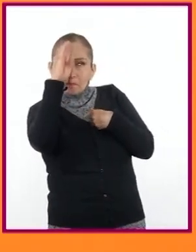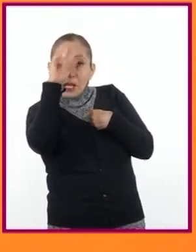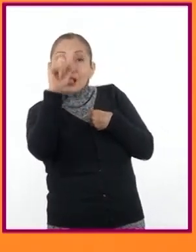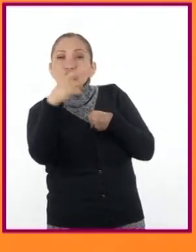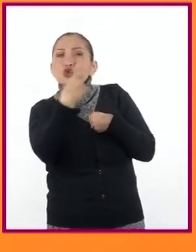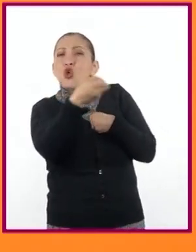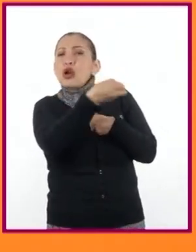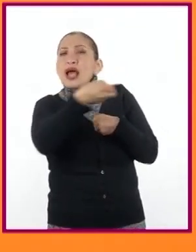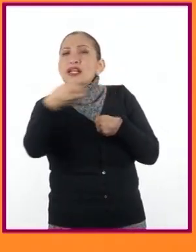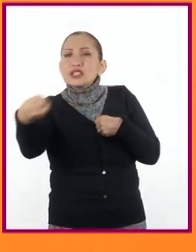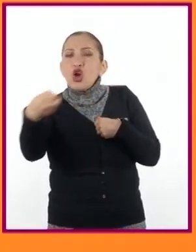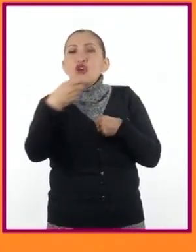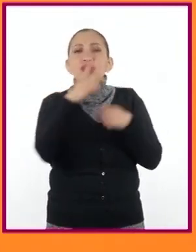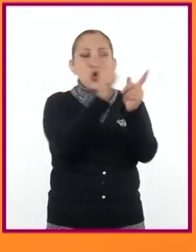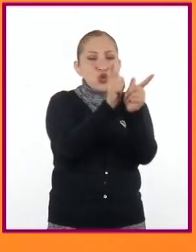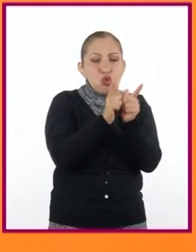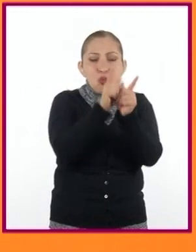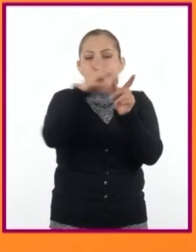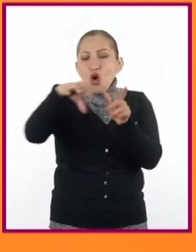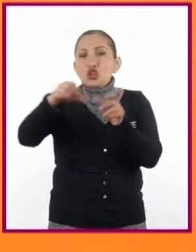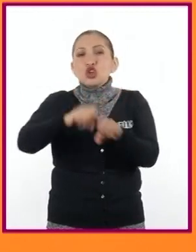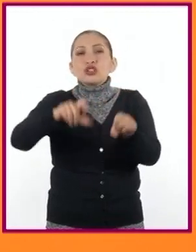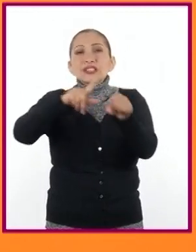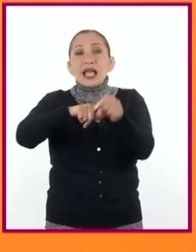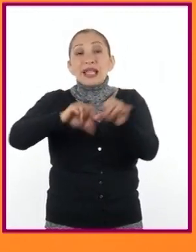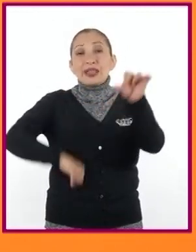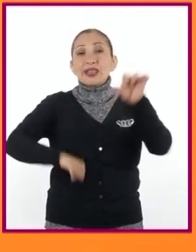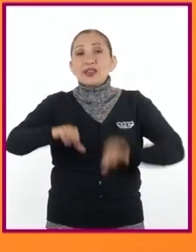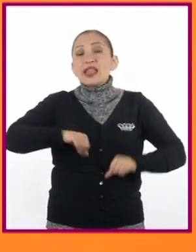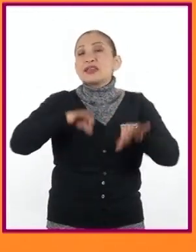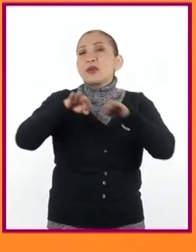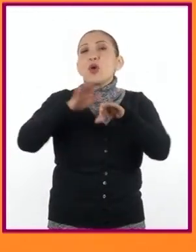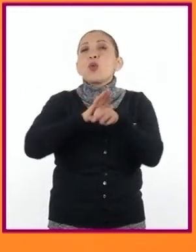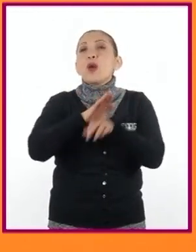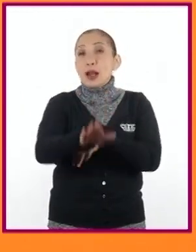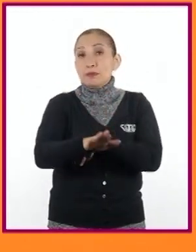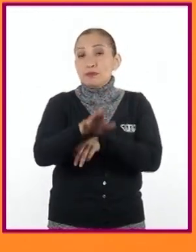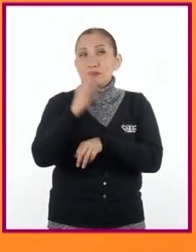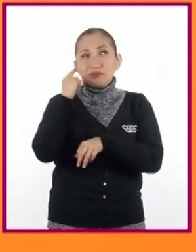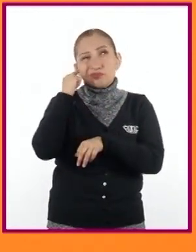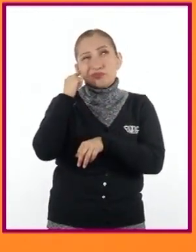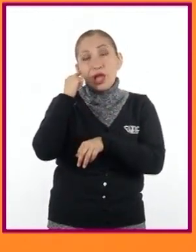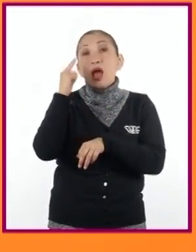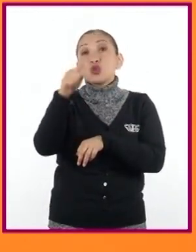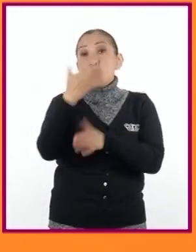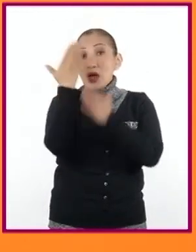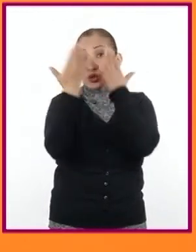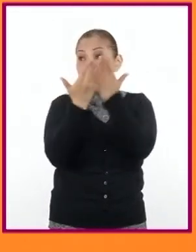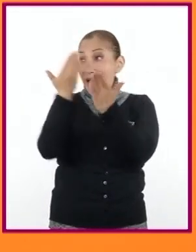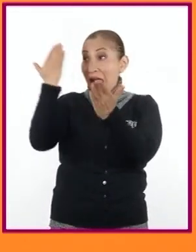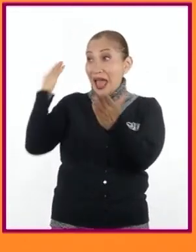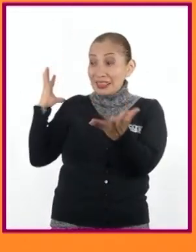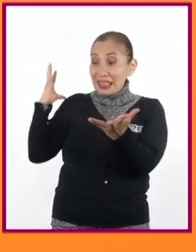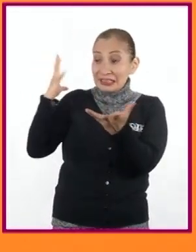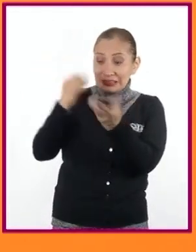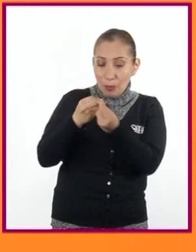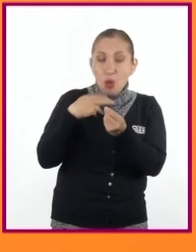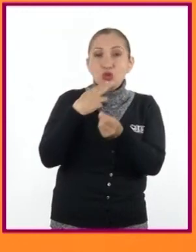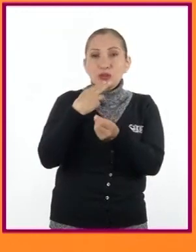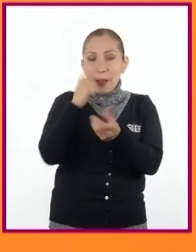de su organización social y actividades económicas. Retomen lo que han estudiado hasta el